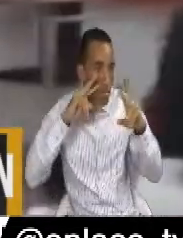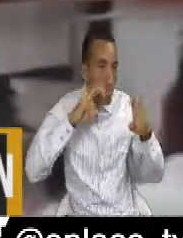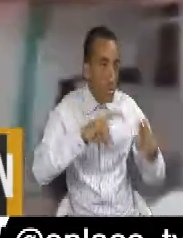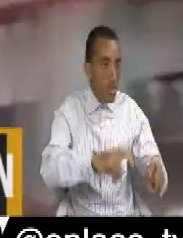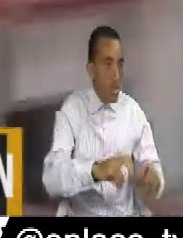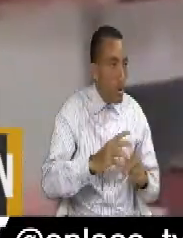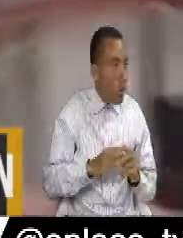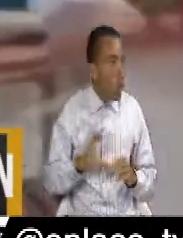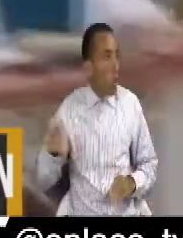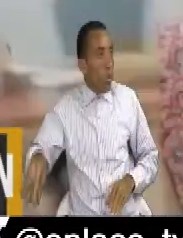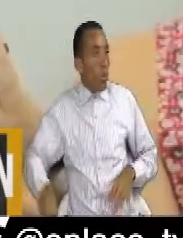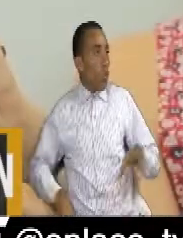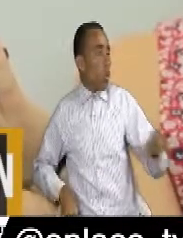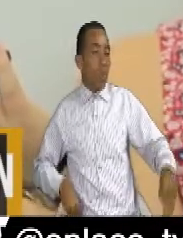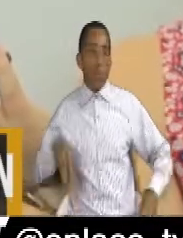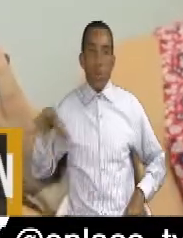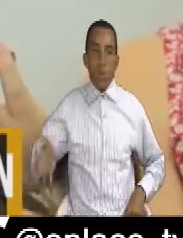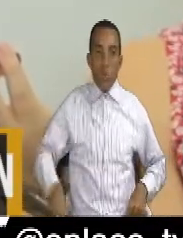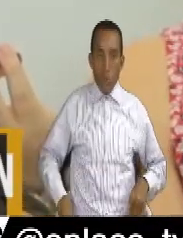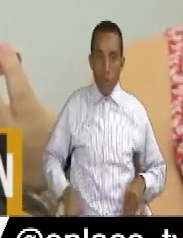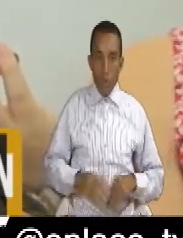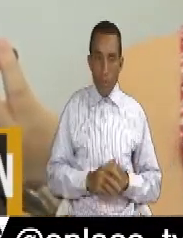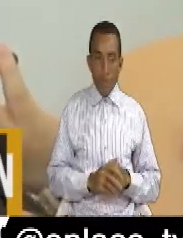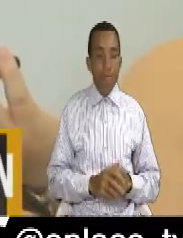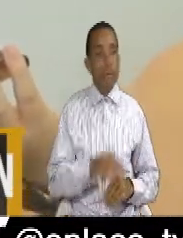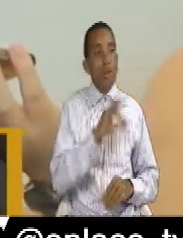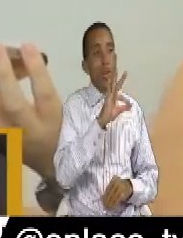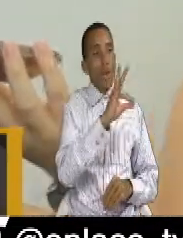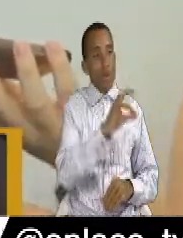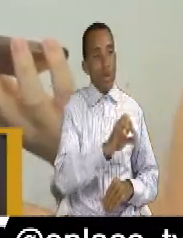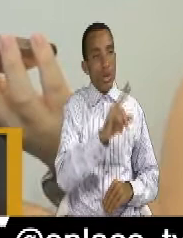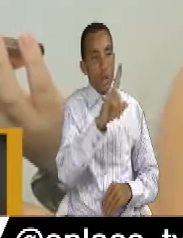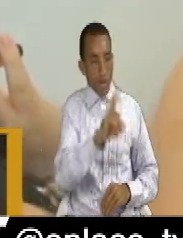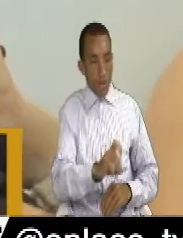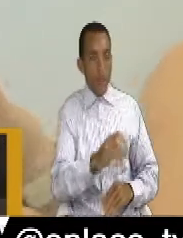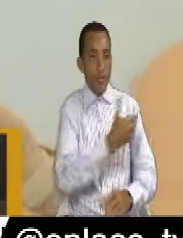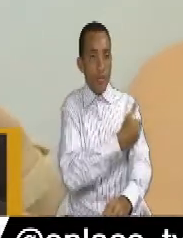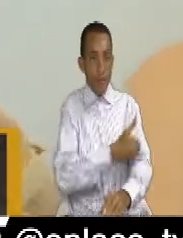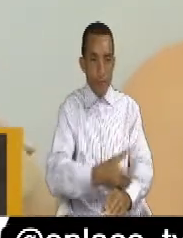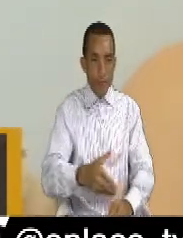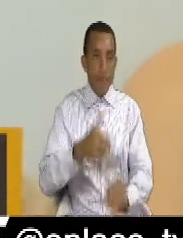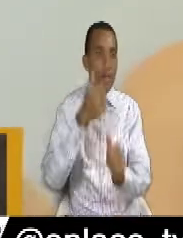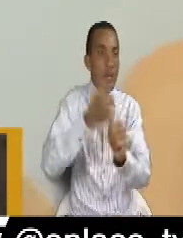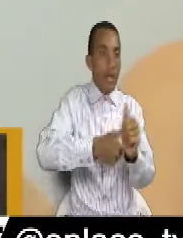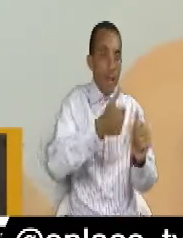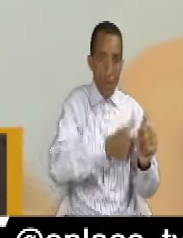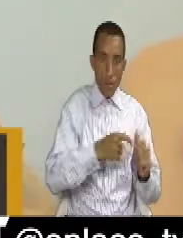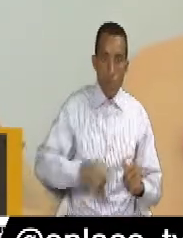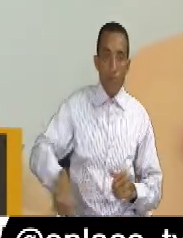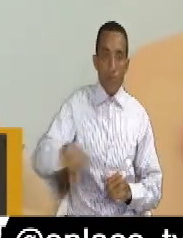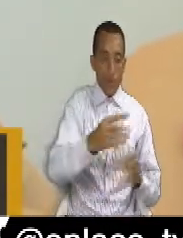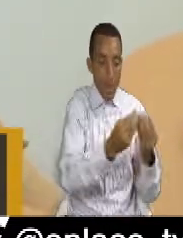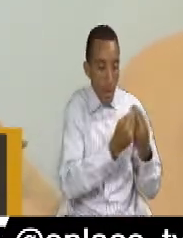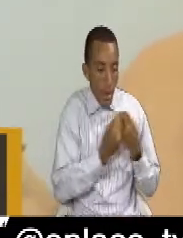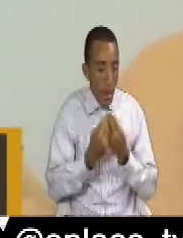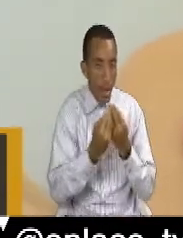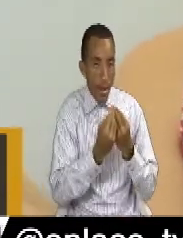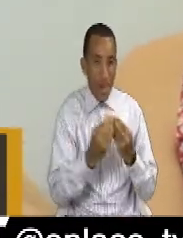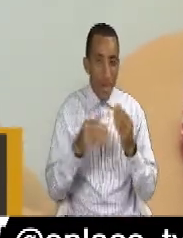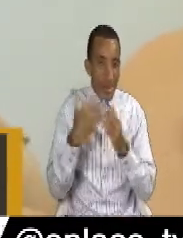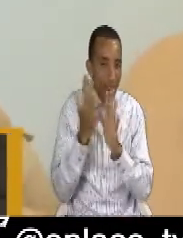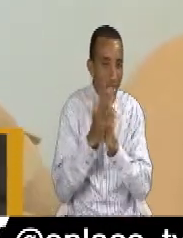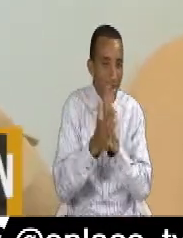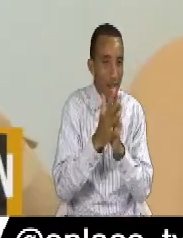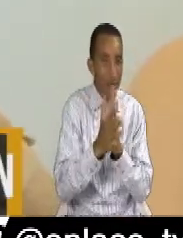por apropiación. Estamos hablando de 86 millones de pesos, donde cada uno de los concejales, como les dije inicialmente,